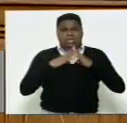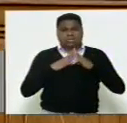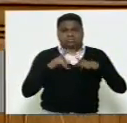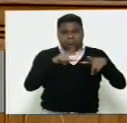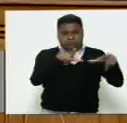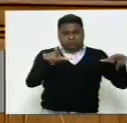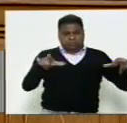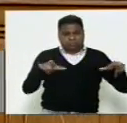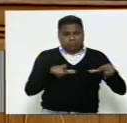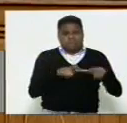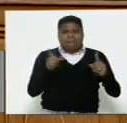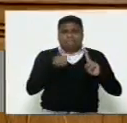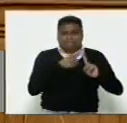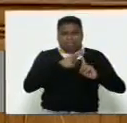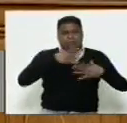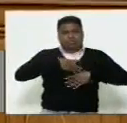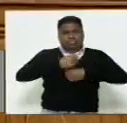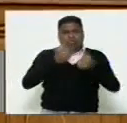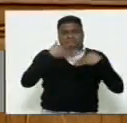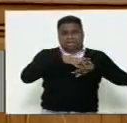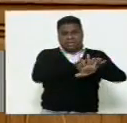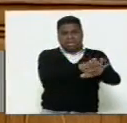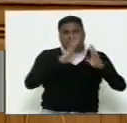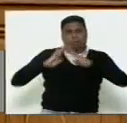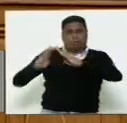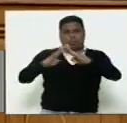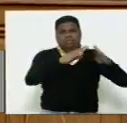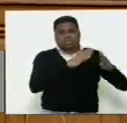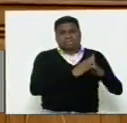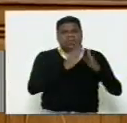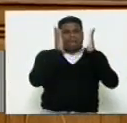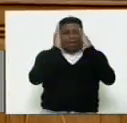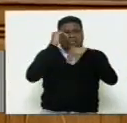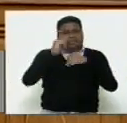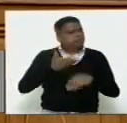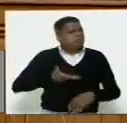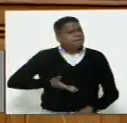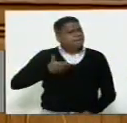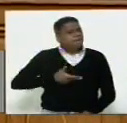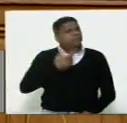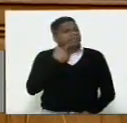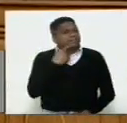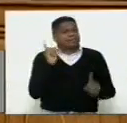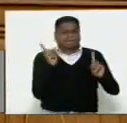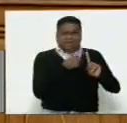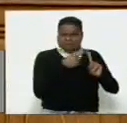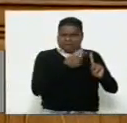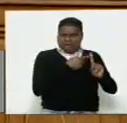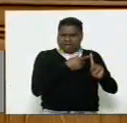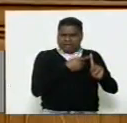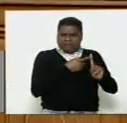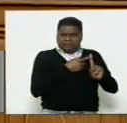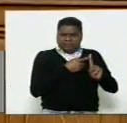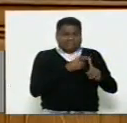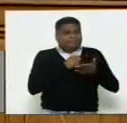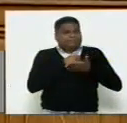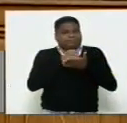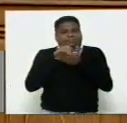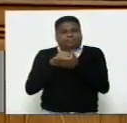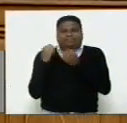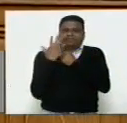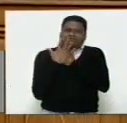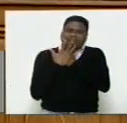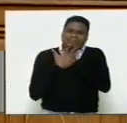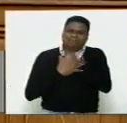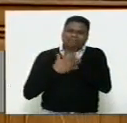de salud integral comunitaria para garantizar la atención efectiva de calidad, de calidez oportuna que nos